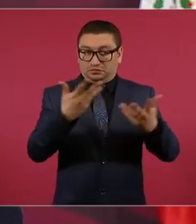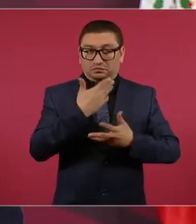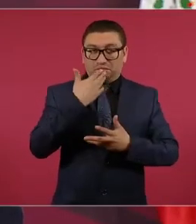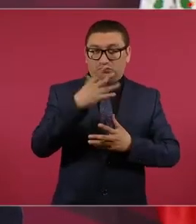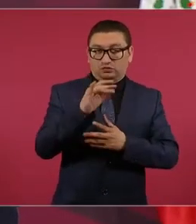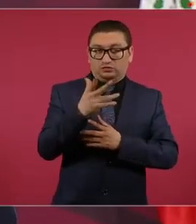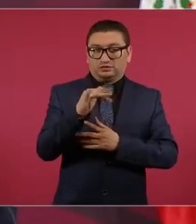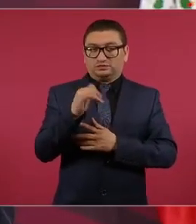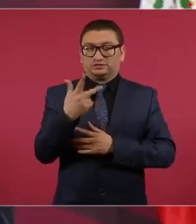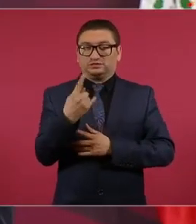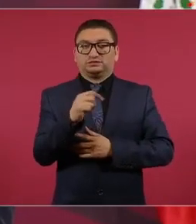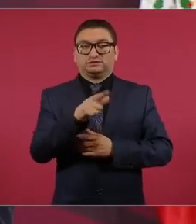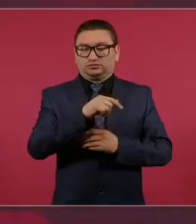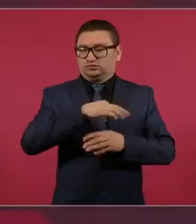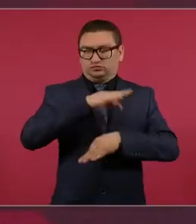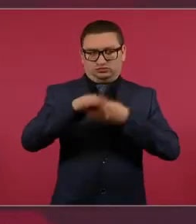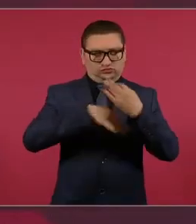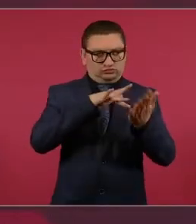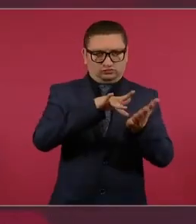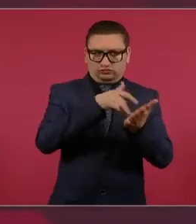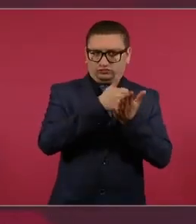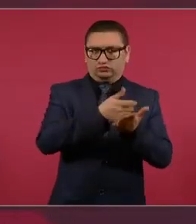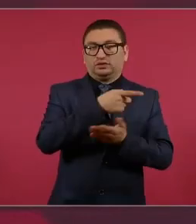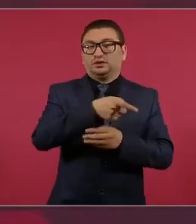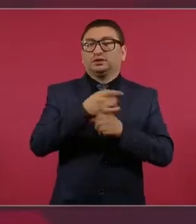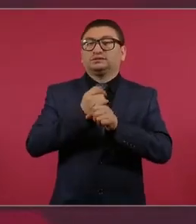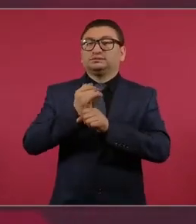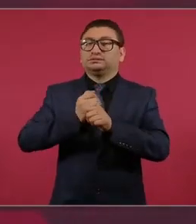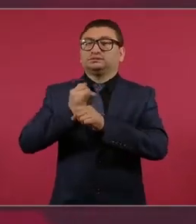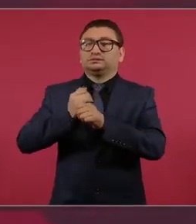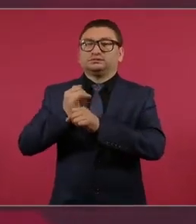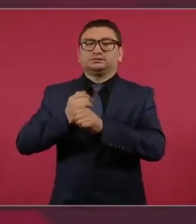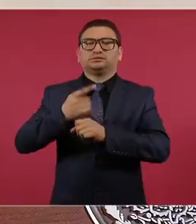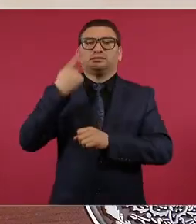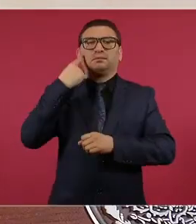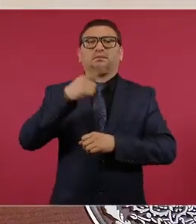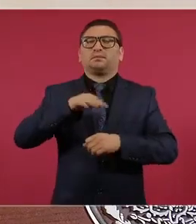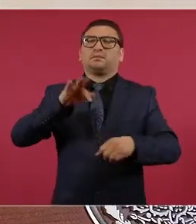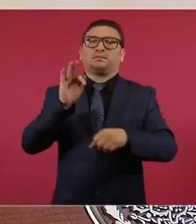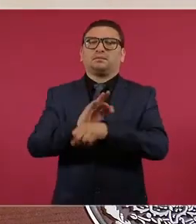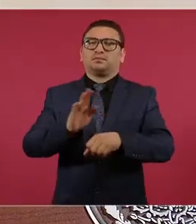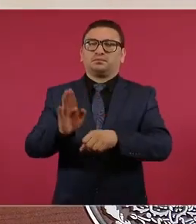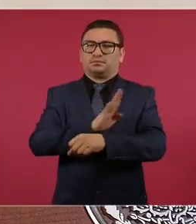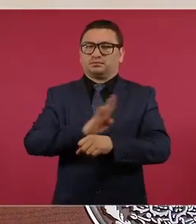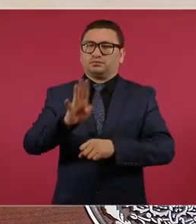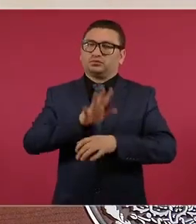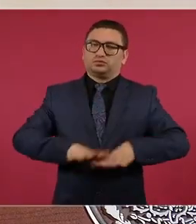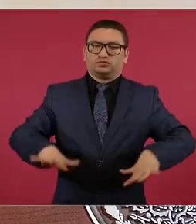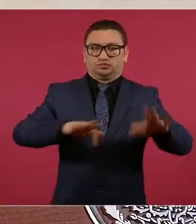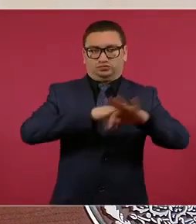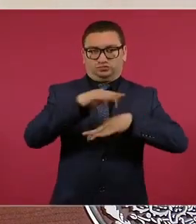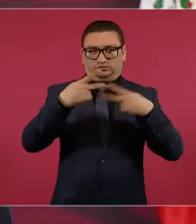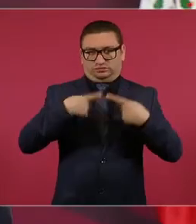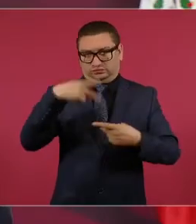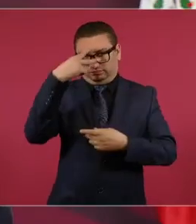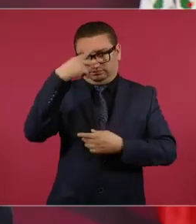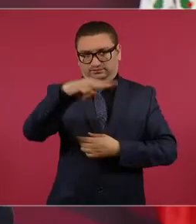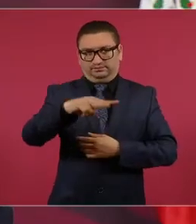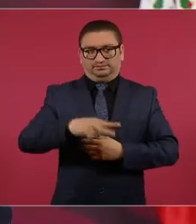respaldo y son investigaciones En beneficio del pueblo de